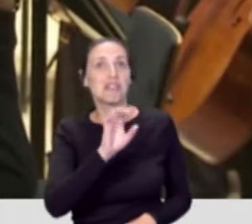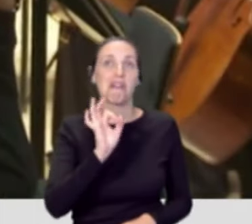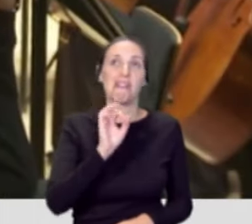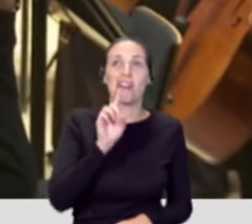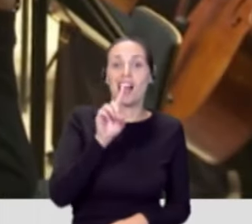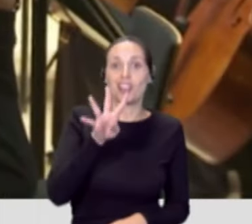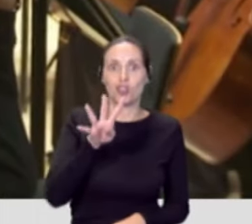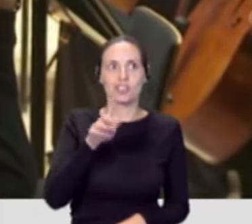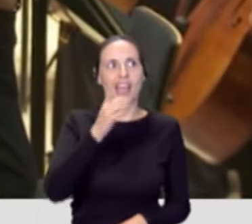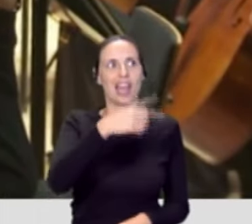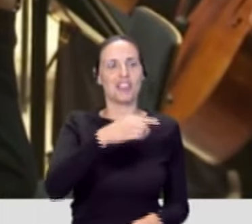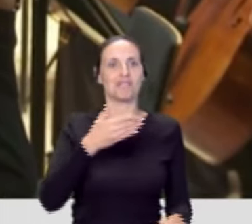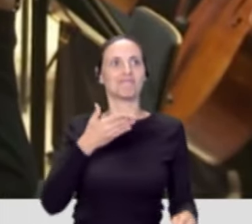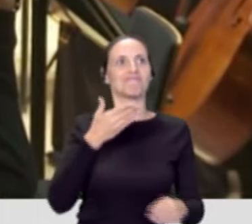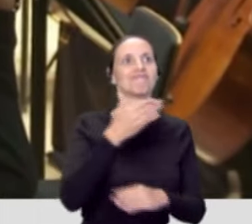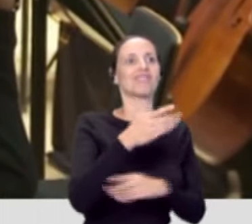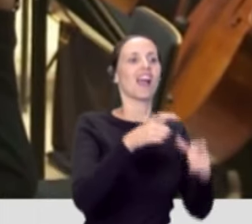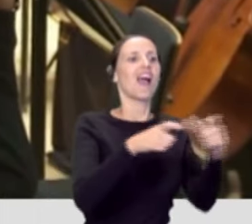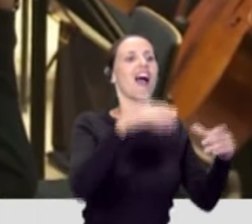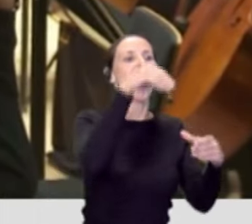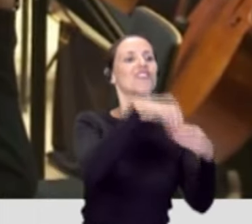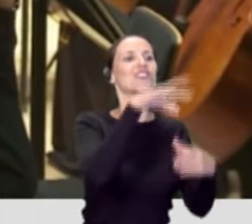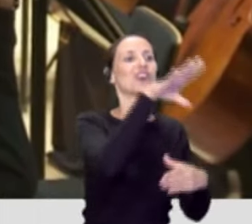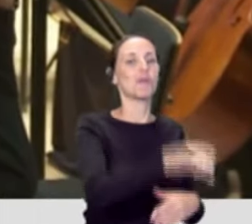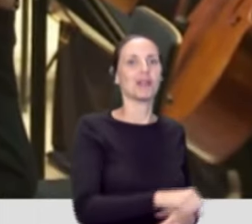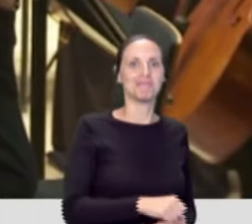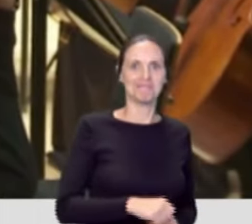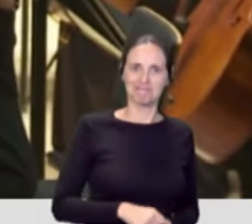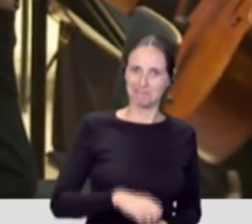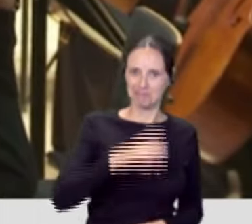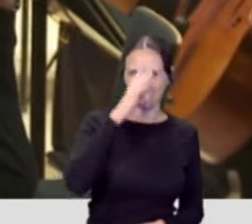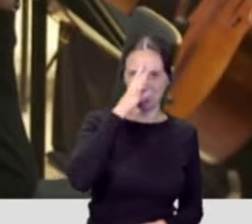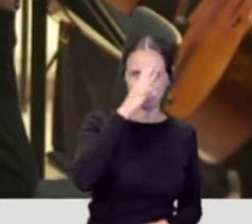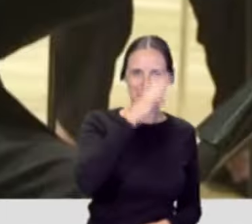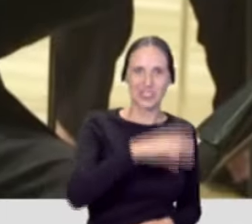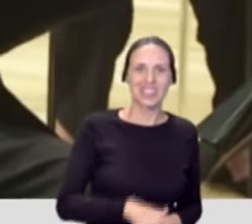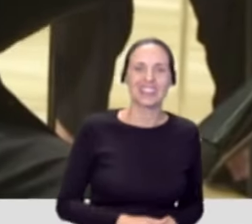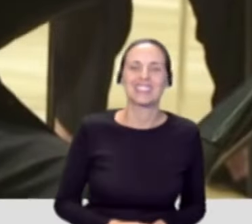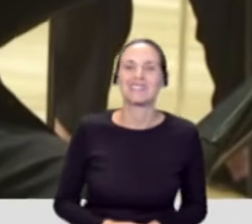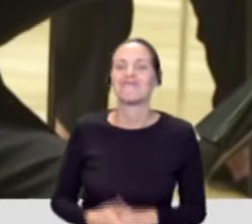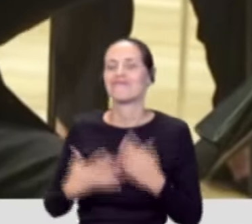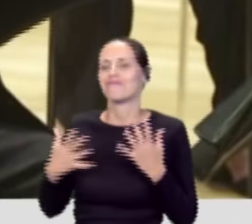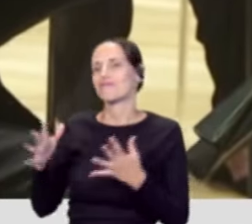su abono para el festival. Está siendo muy ilusionante. Sí. Bueno, y a grandes rasgos, ¿qué